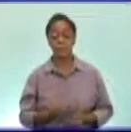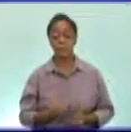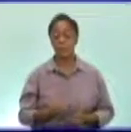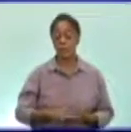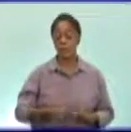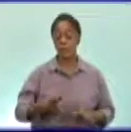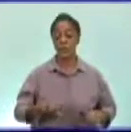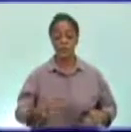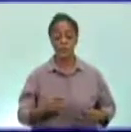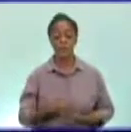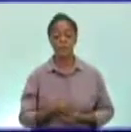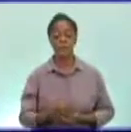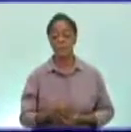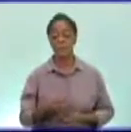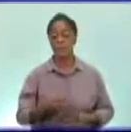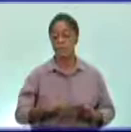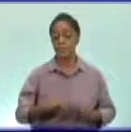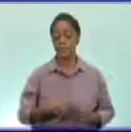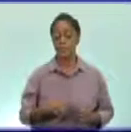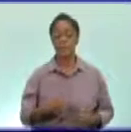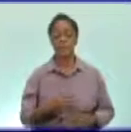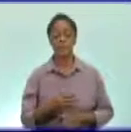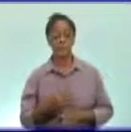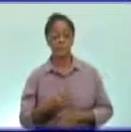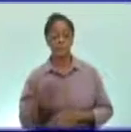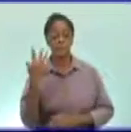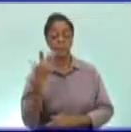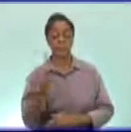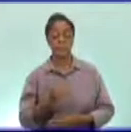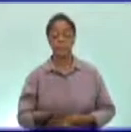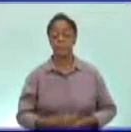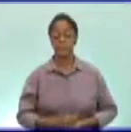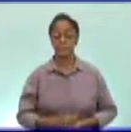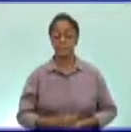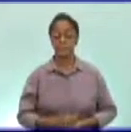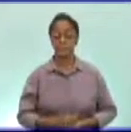que presentan al medio ambiente.